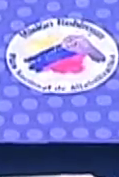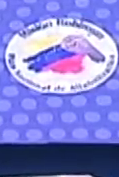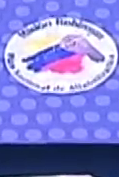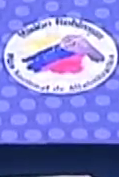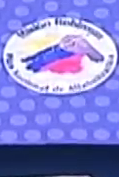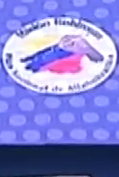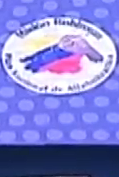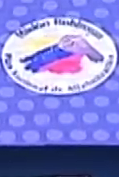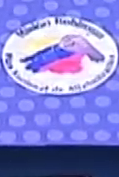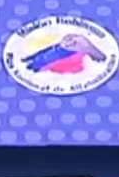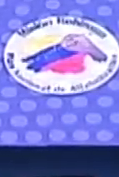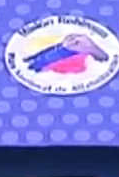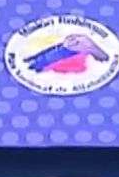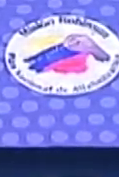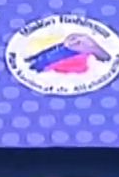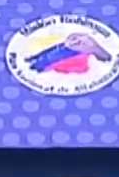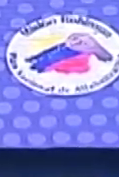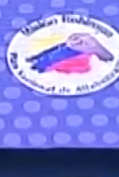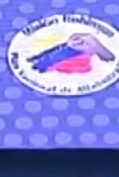joven de 14 años,